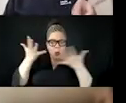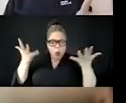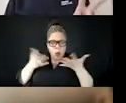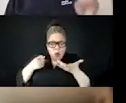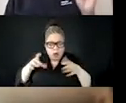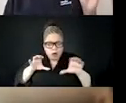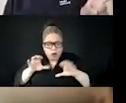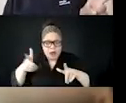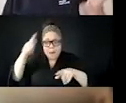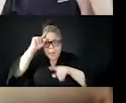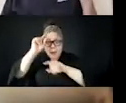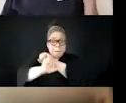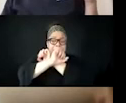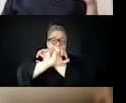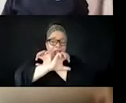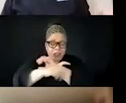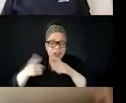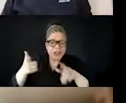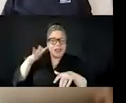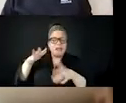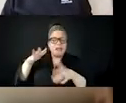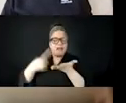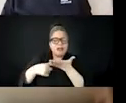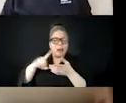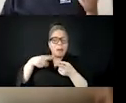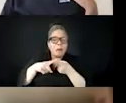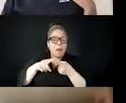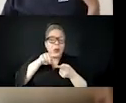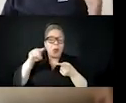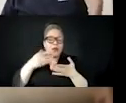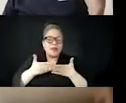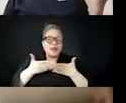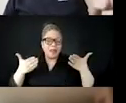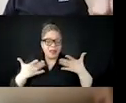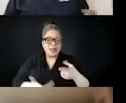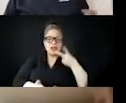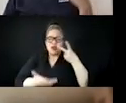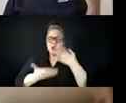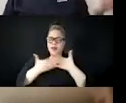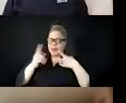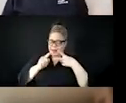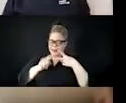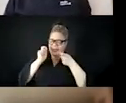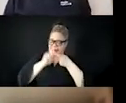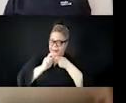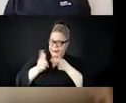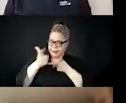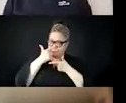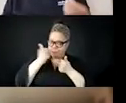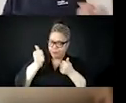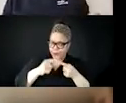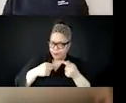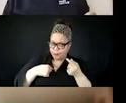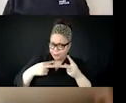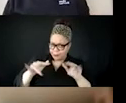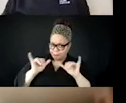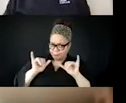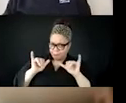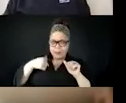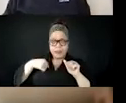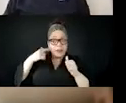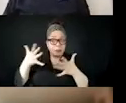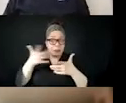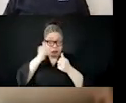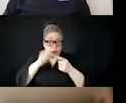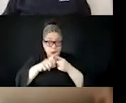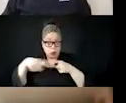sobre todos estos puntos pero dos puntos que me interesan a mí y creo que pueden ser interesantes para ustedes basado en la desinformación es prevenir la